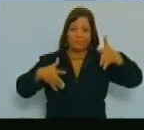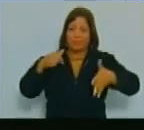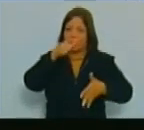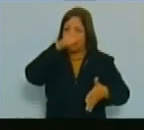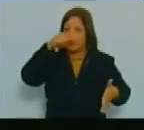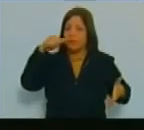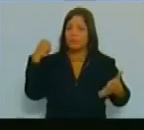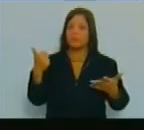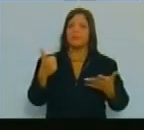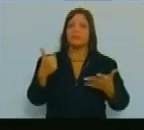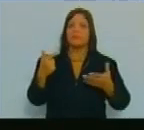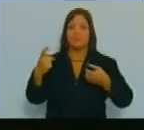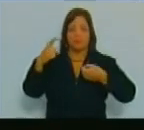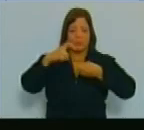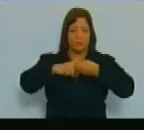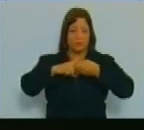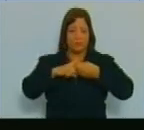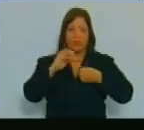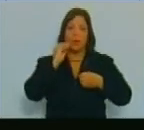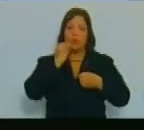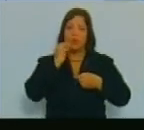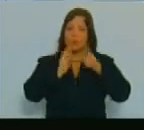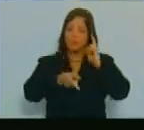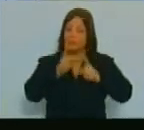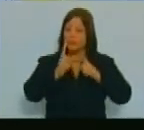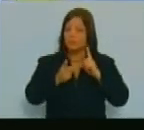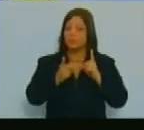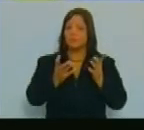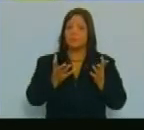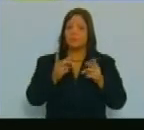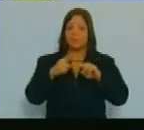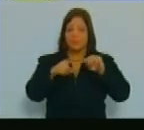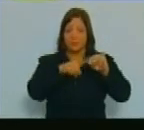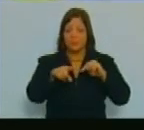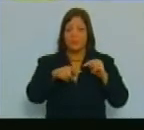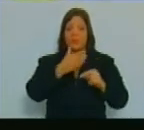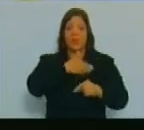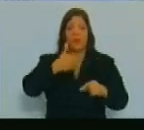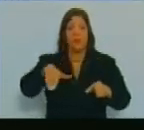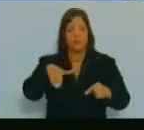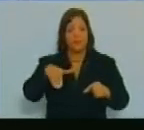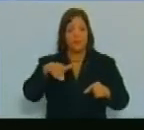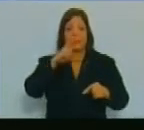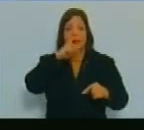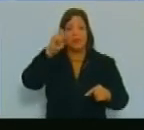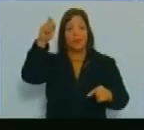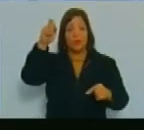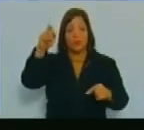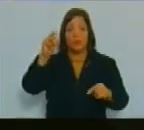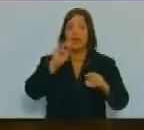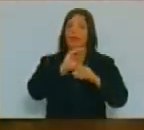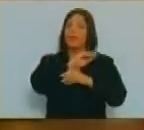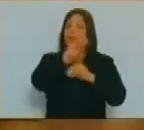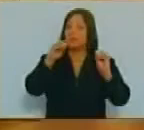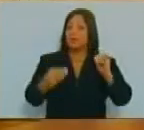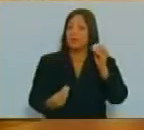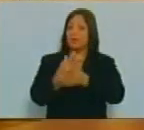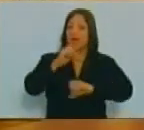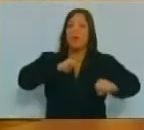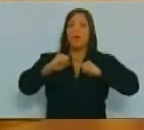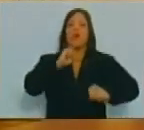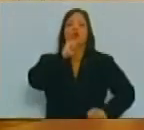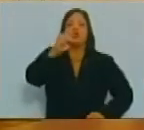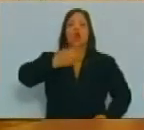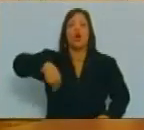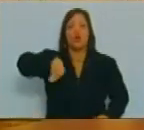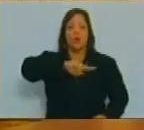la no inclusión de la juventud venezolana por eso que el presidente de la república nicolás maduro crea el movimiento somos